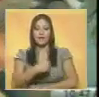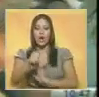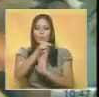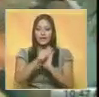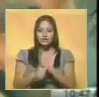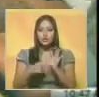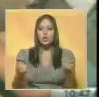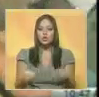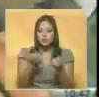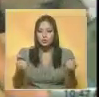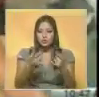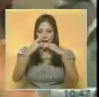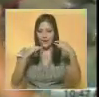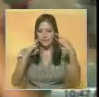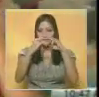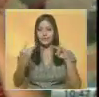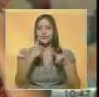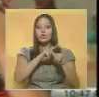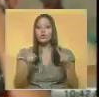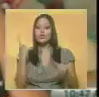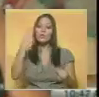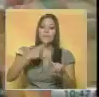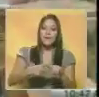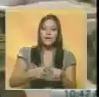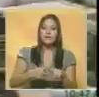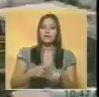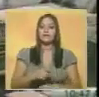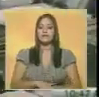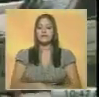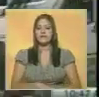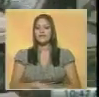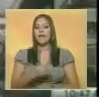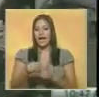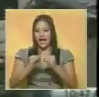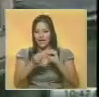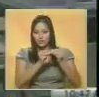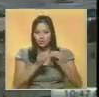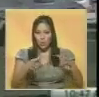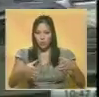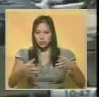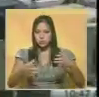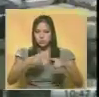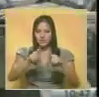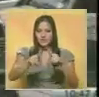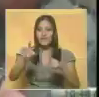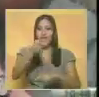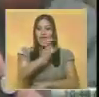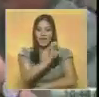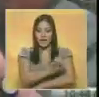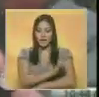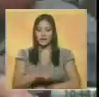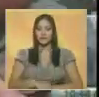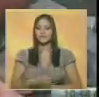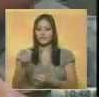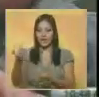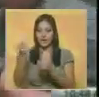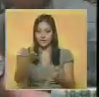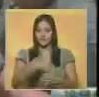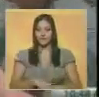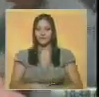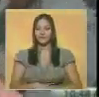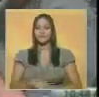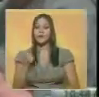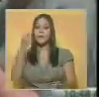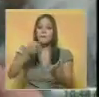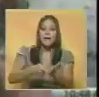quirúrgicos de campaña y la dotación de plantas de generación eléctrica para las diferentes unidades. Silva informó que la